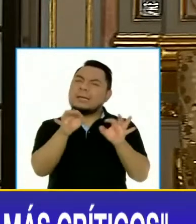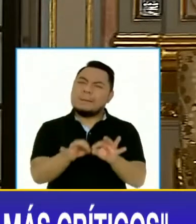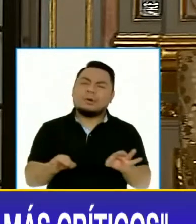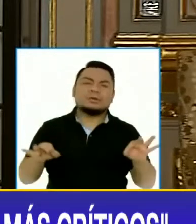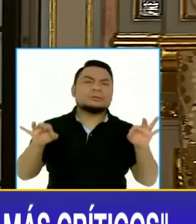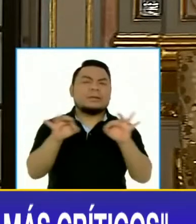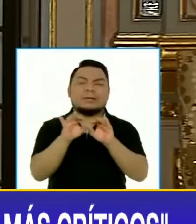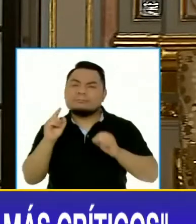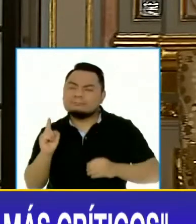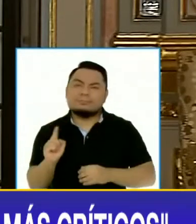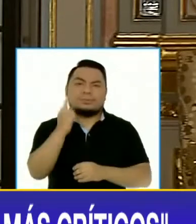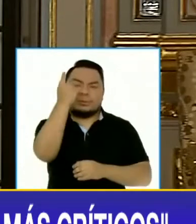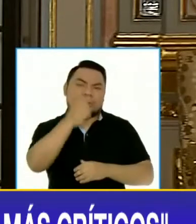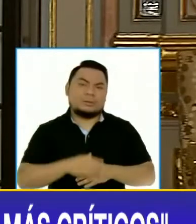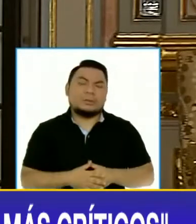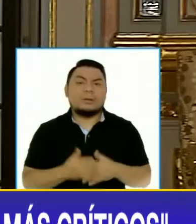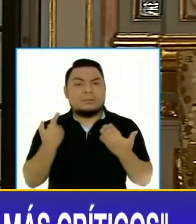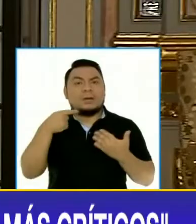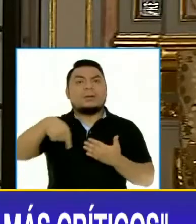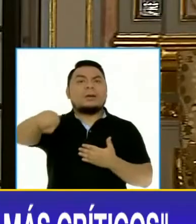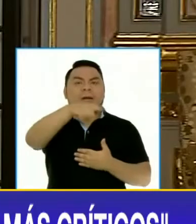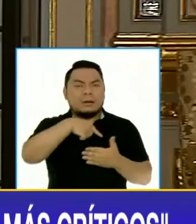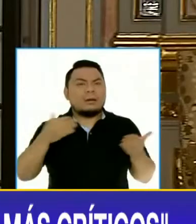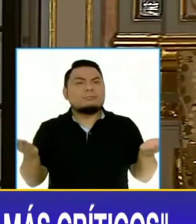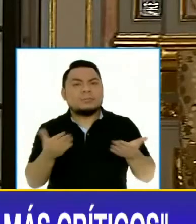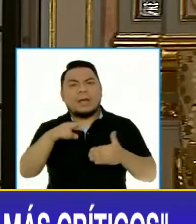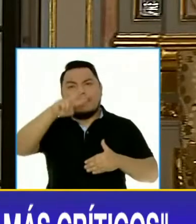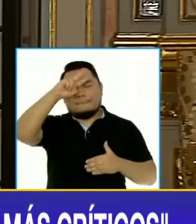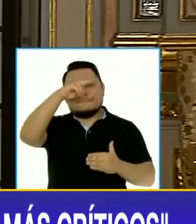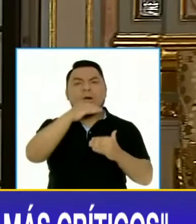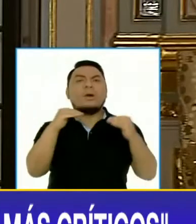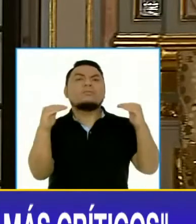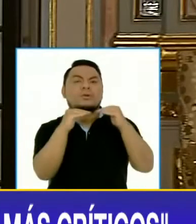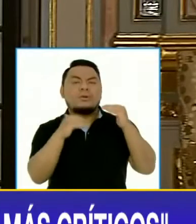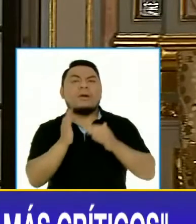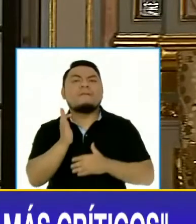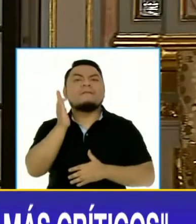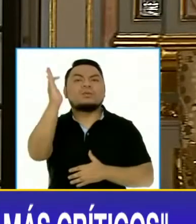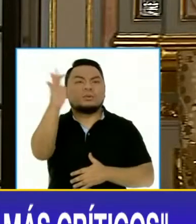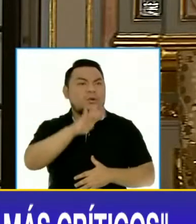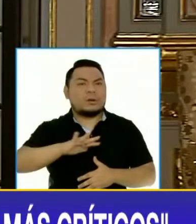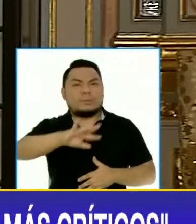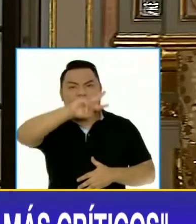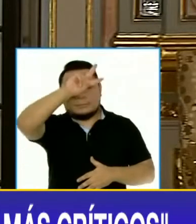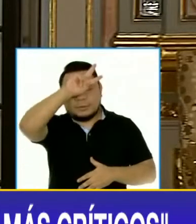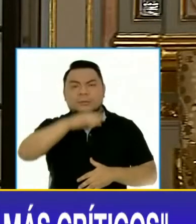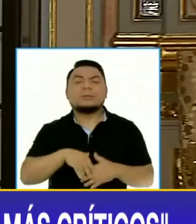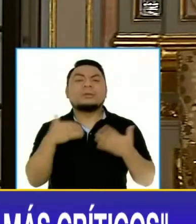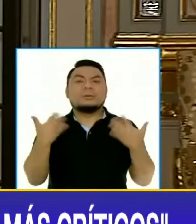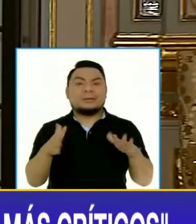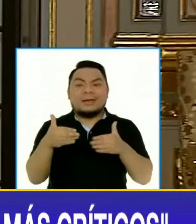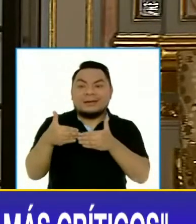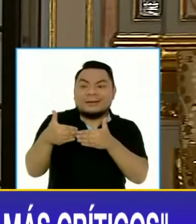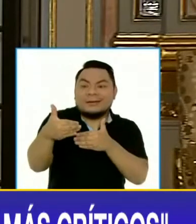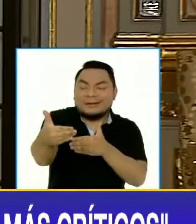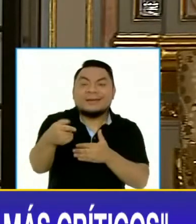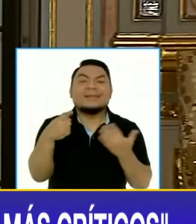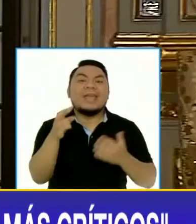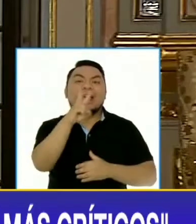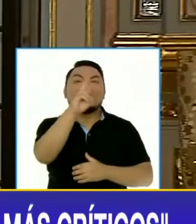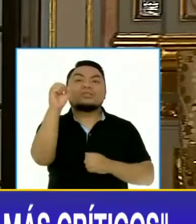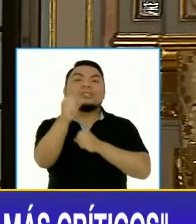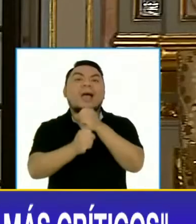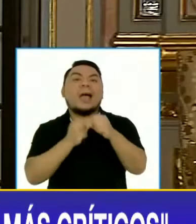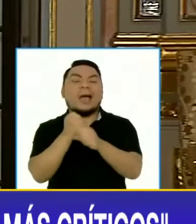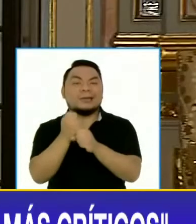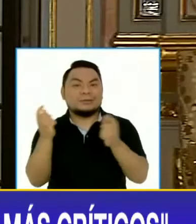importancia fundamental para la democracia y el futuro de nuestro país al cumplirse el